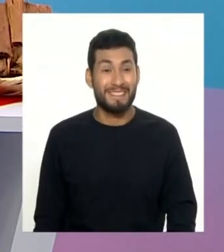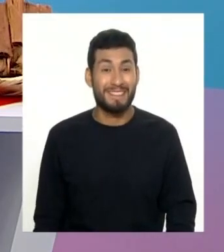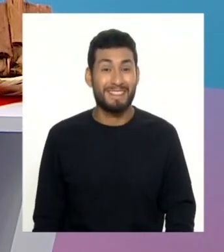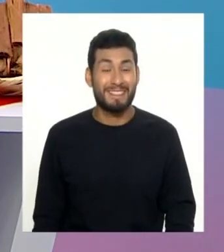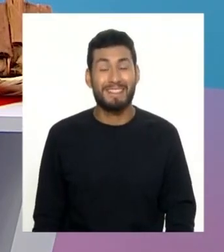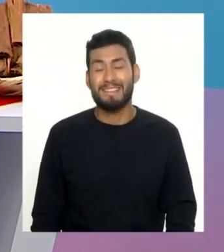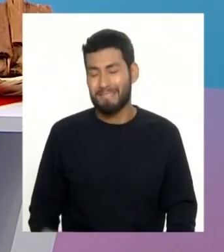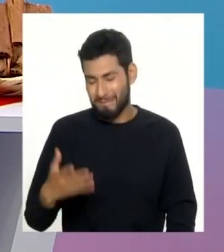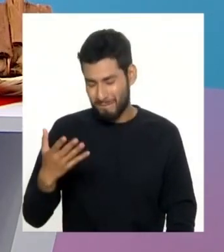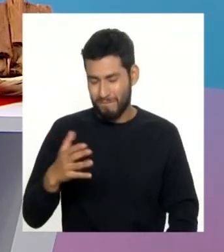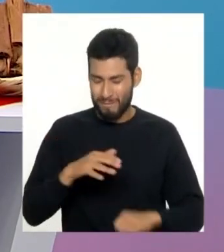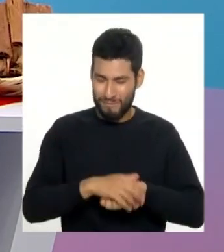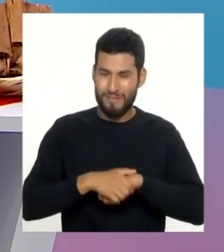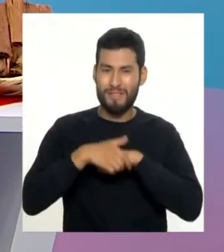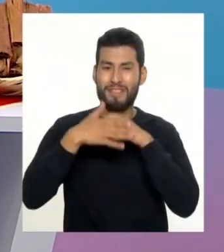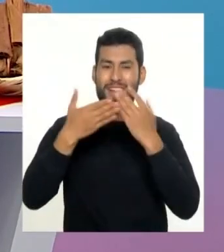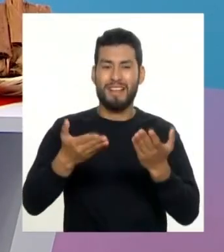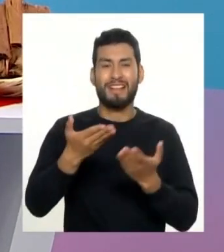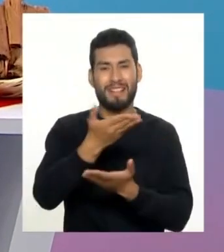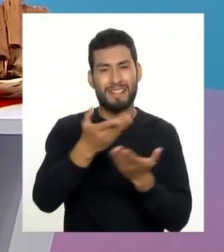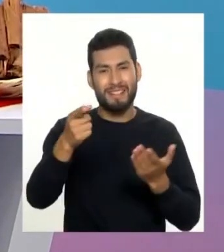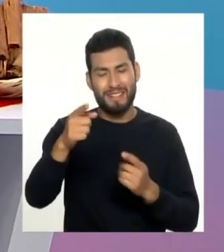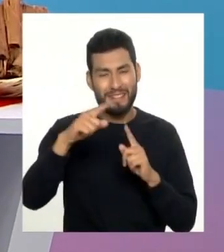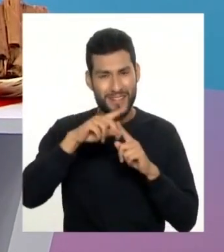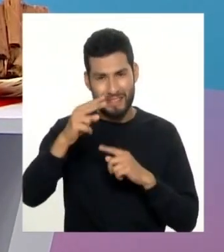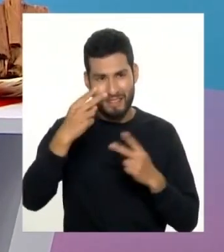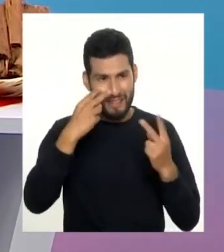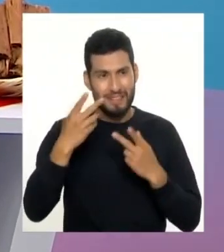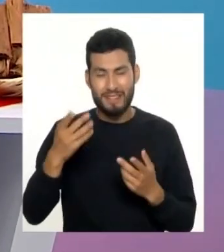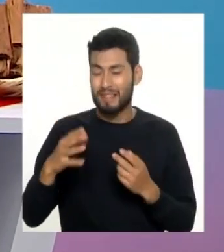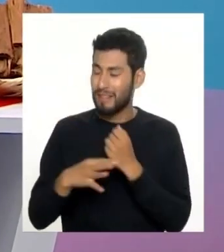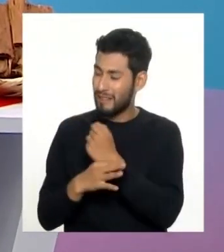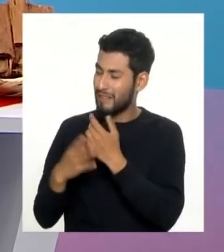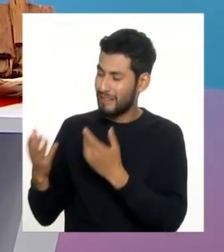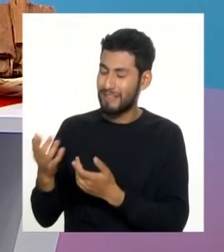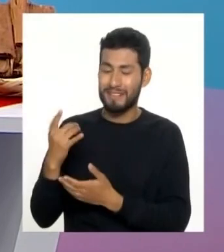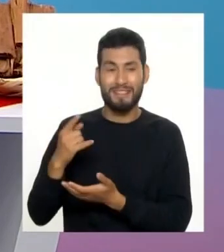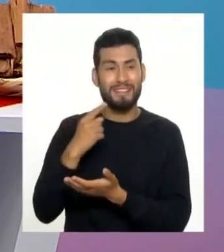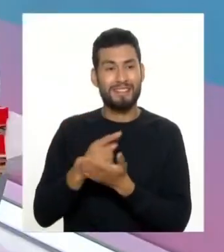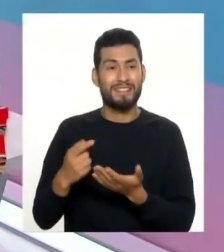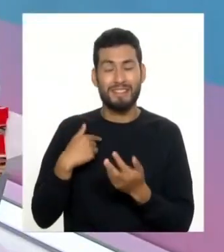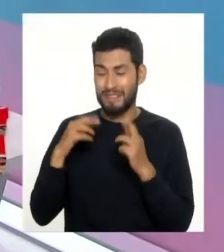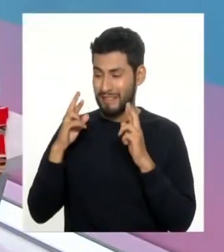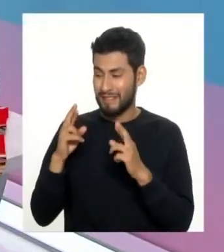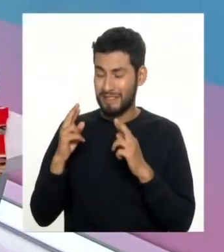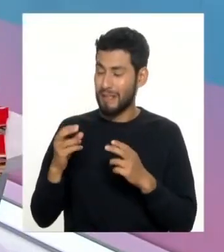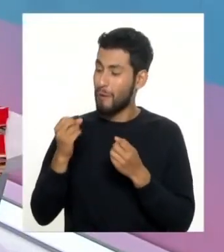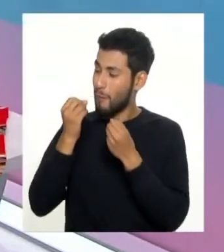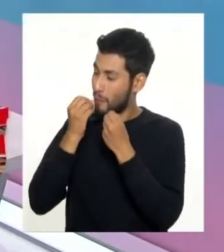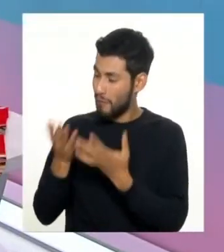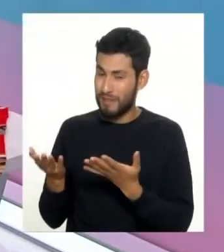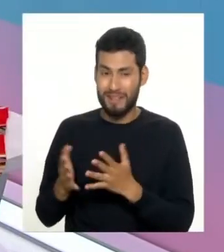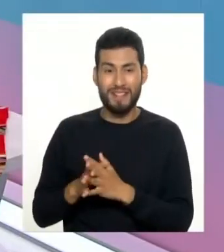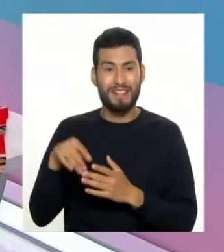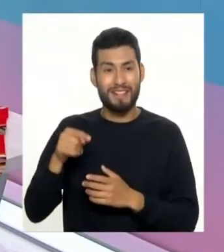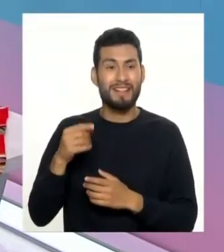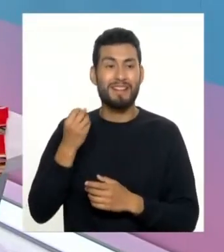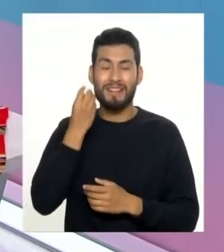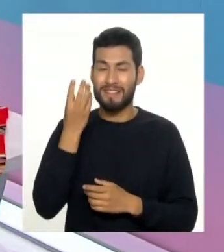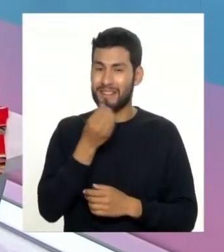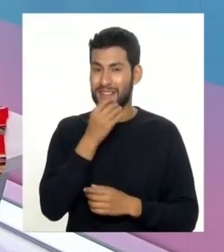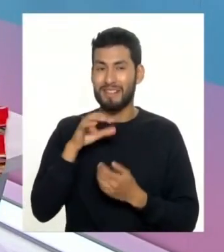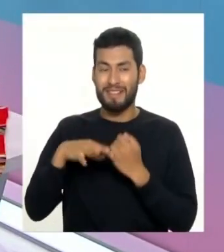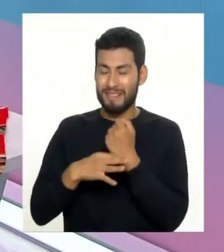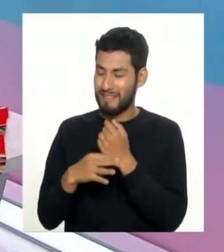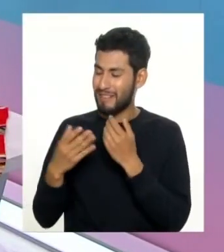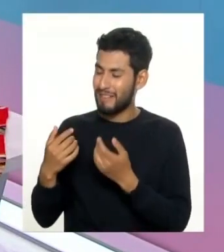Muchos saludos para todos nuestros televidentes, doctor Alberto, Roxana, una semana más. Esperamos que sea muy buena con nuestras plantas medicinales